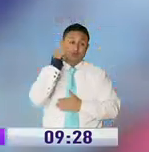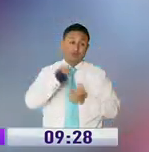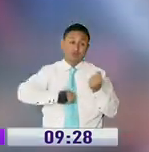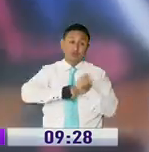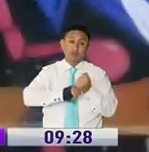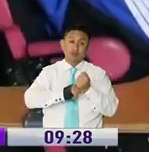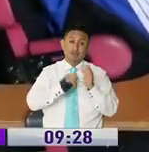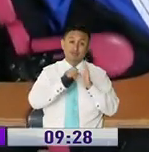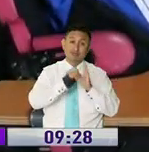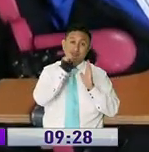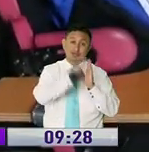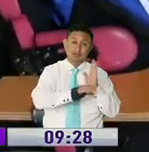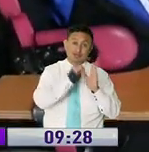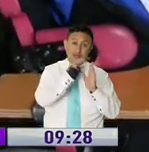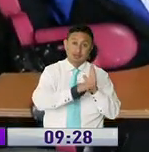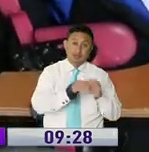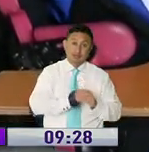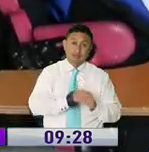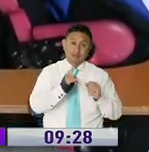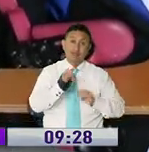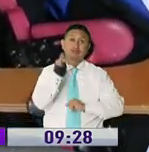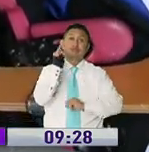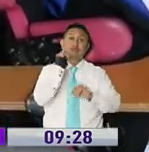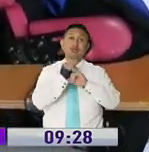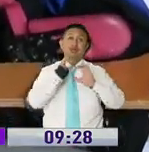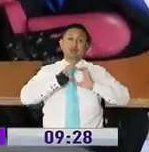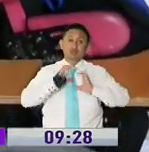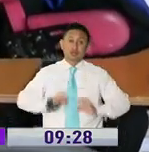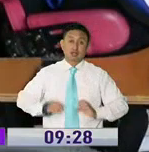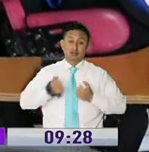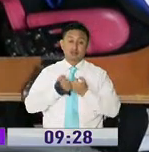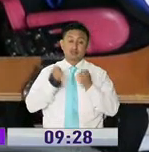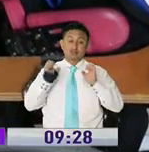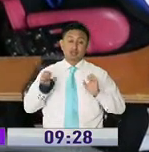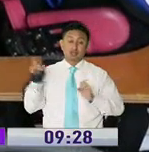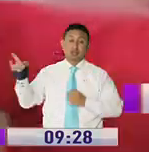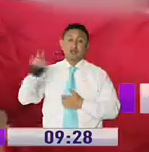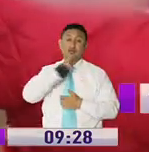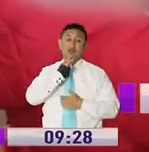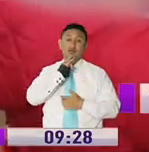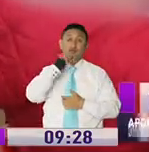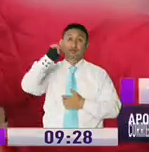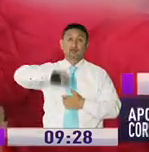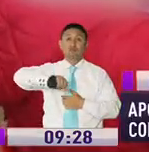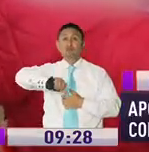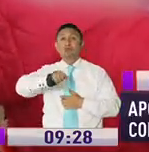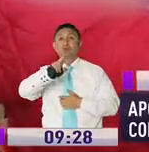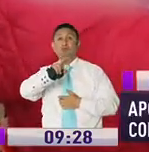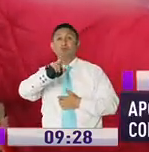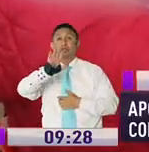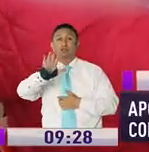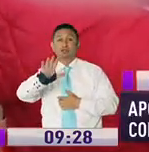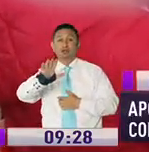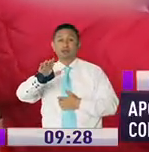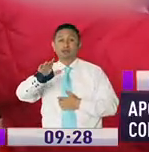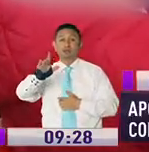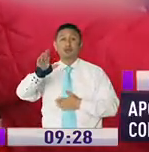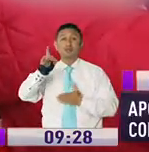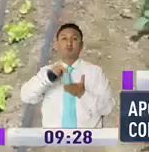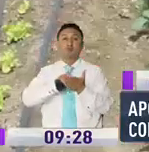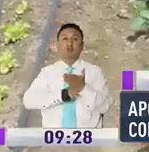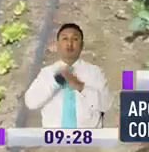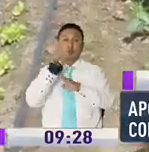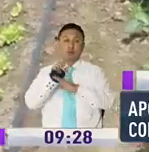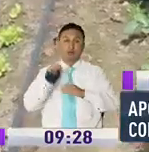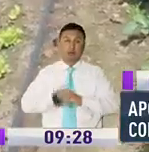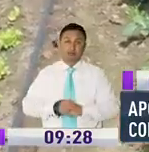el 75% proveniente de iglesias cristianas y evangélicas de Estados Unidos y el otro 25% por proyectos en